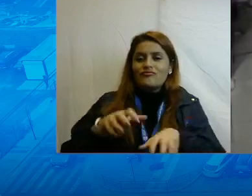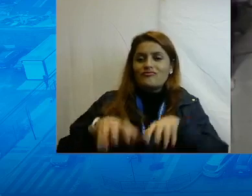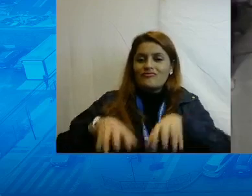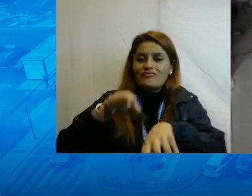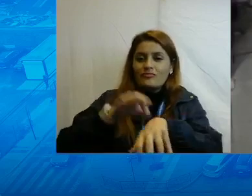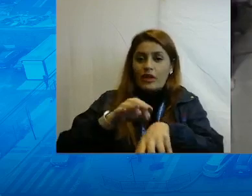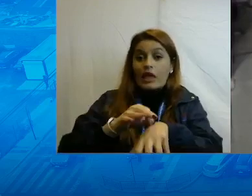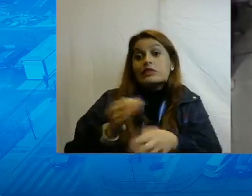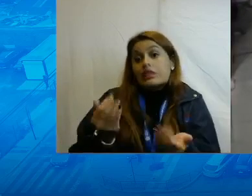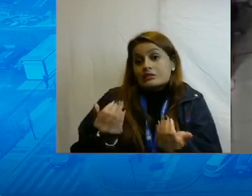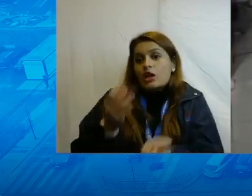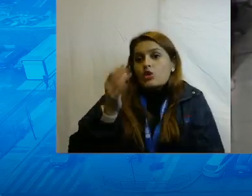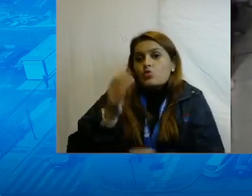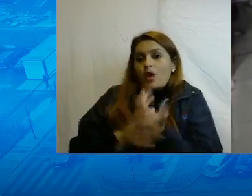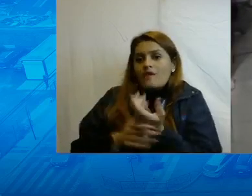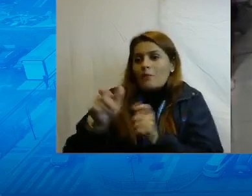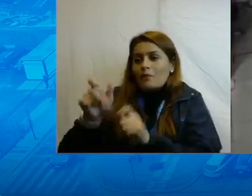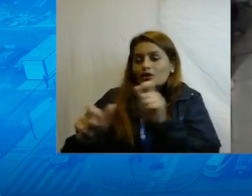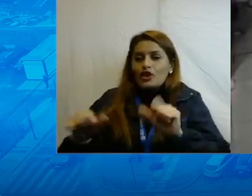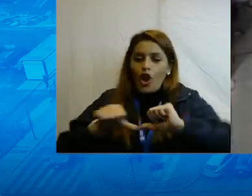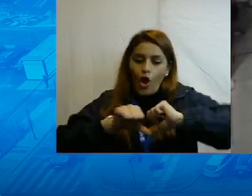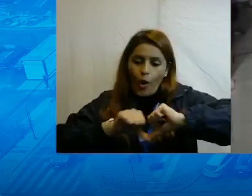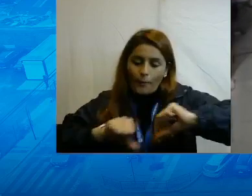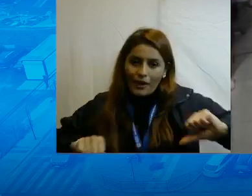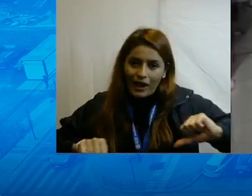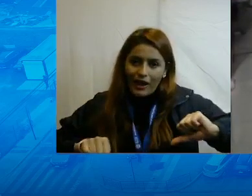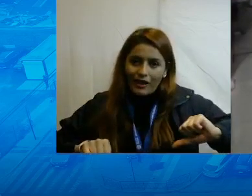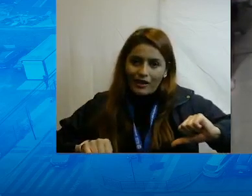el personal para que se opere y que no estén